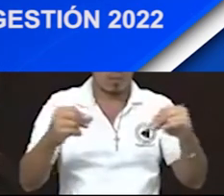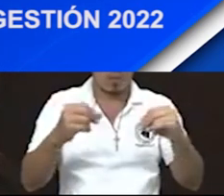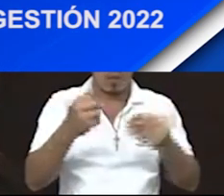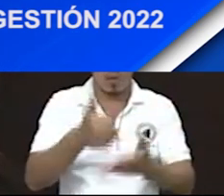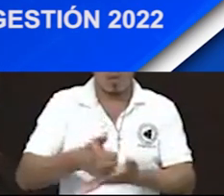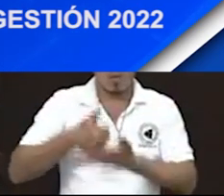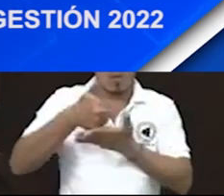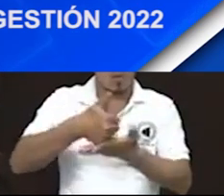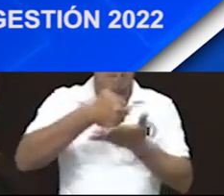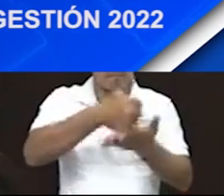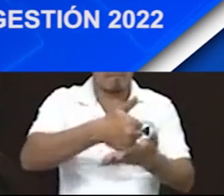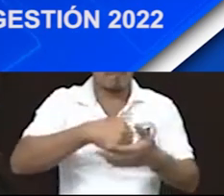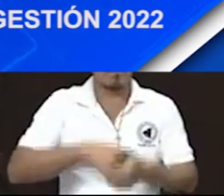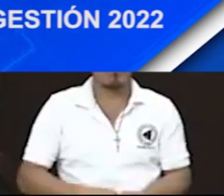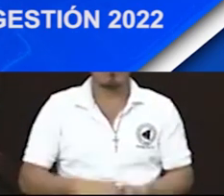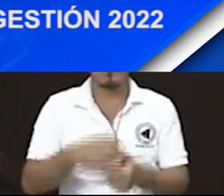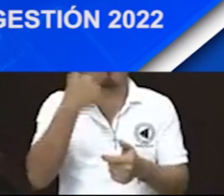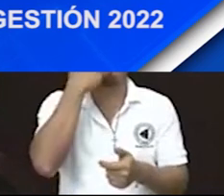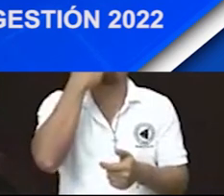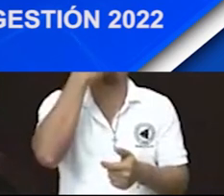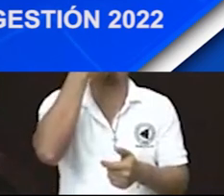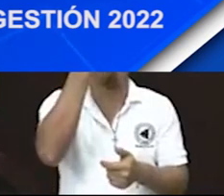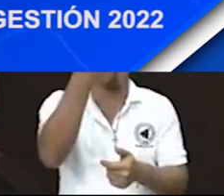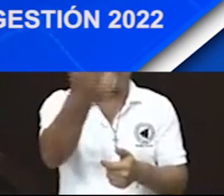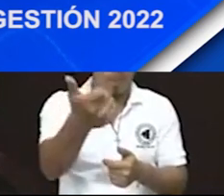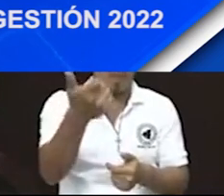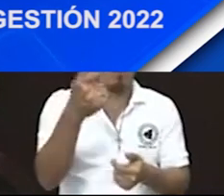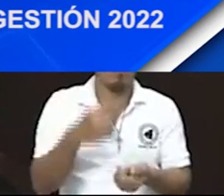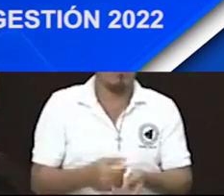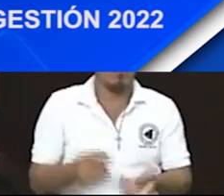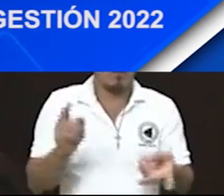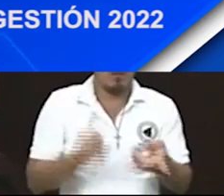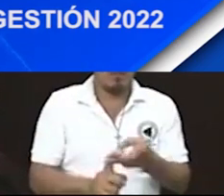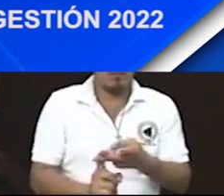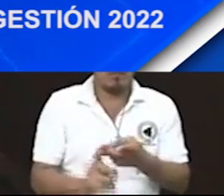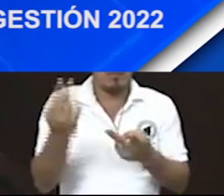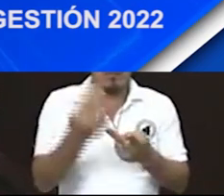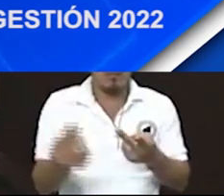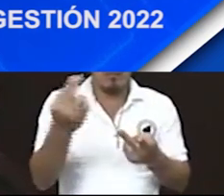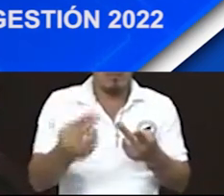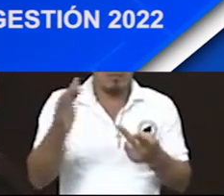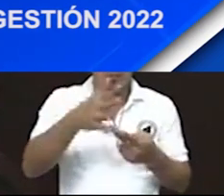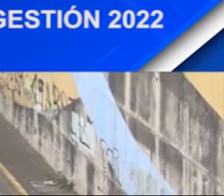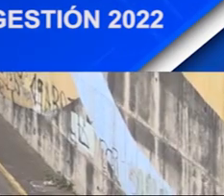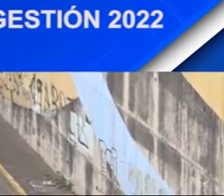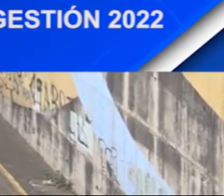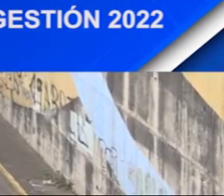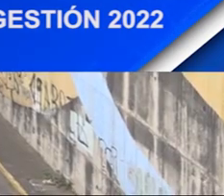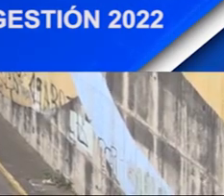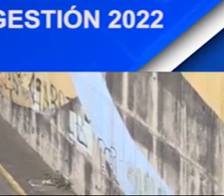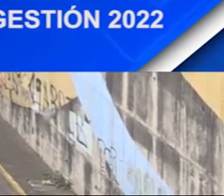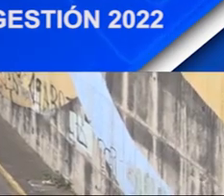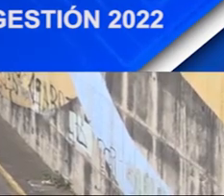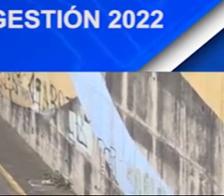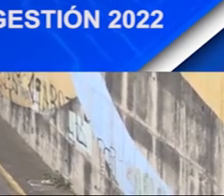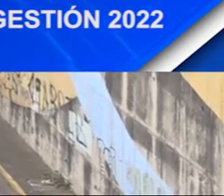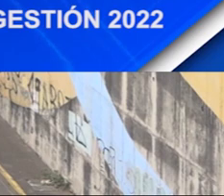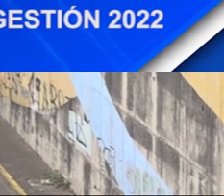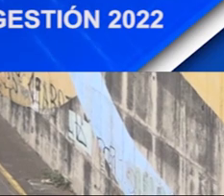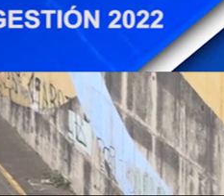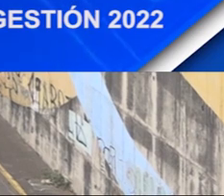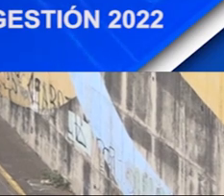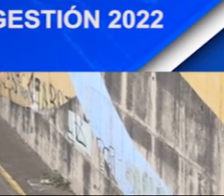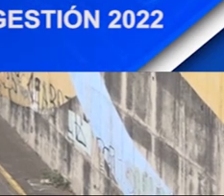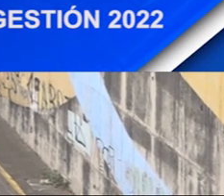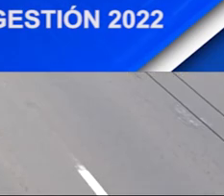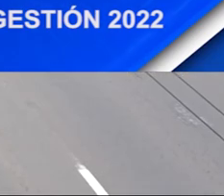cooperante que conoce y aplica los estándares internacionales que rigen la materia. El diputado Wilmar Gutiérrez